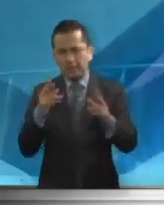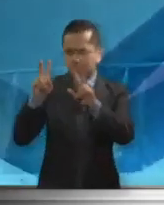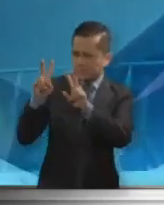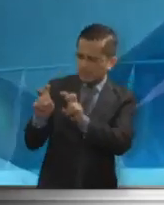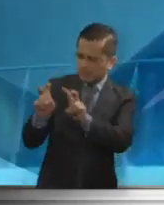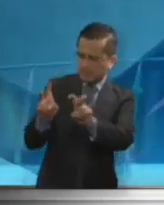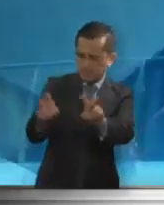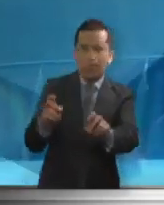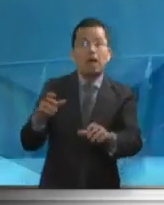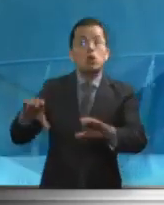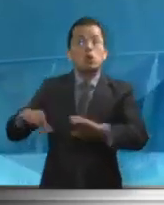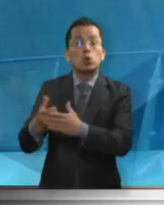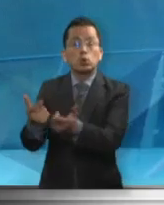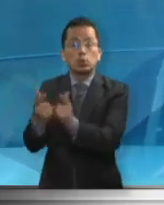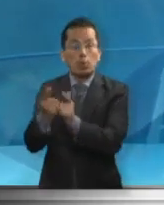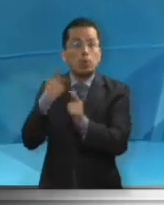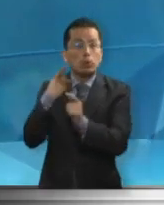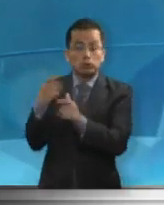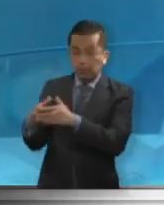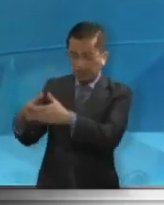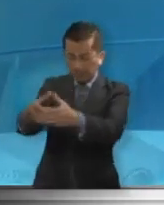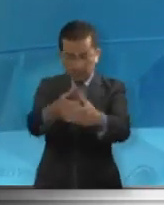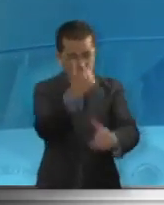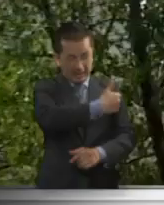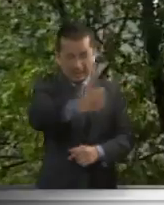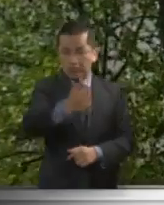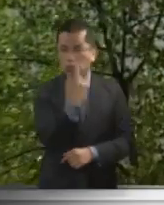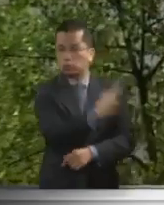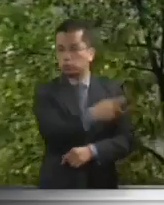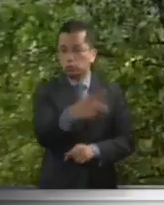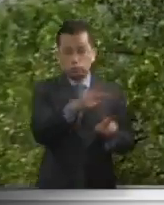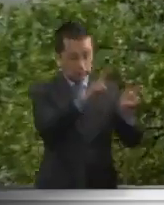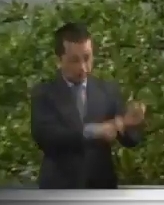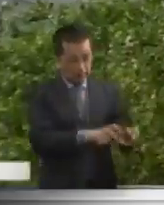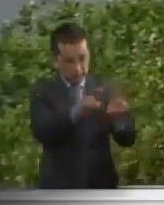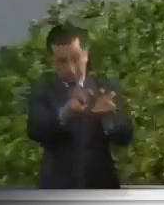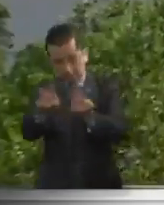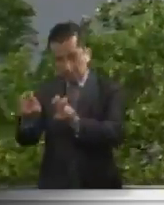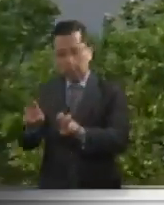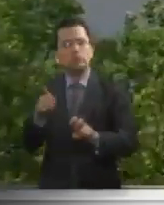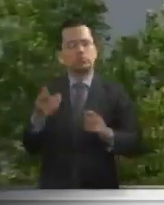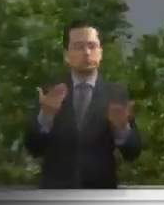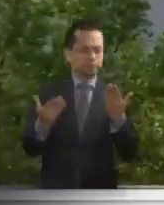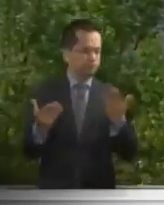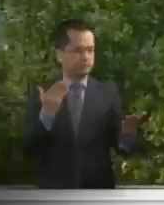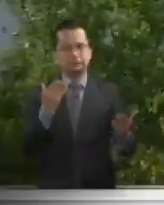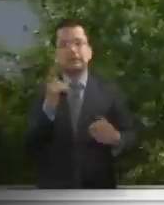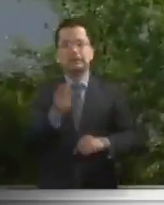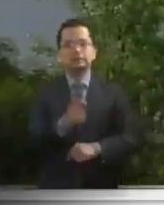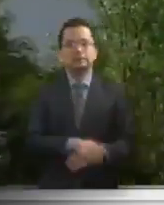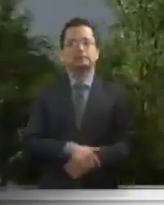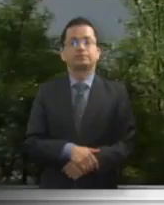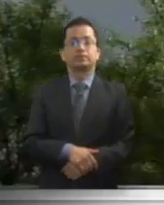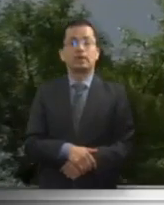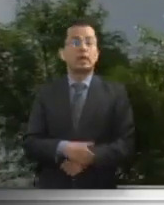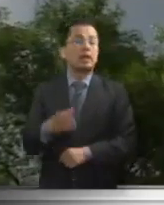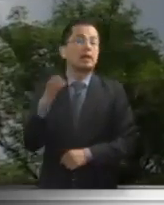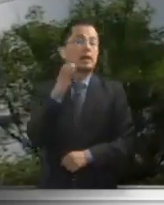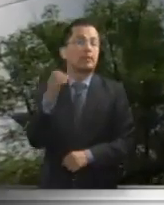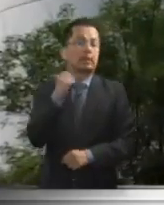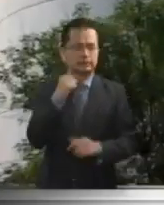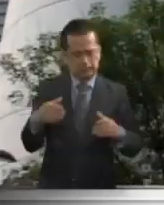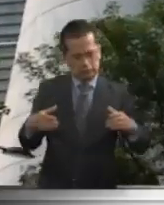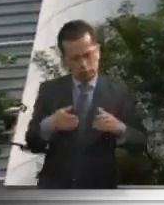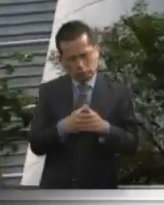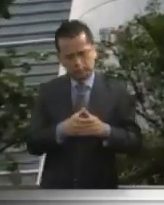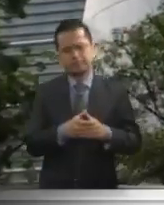impulsando los grupos parlamentarios y esto fue lo que encontraron. Veamos. El Instituto Belisario Domínguez de la Cámara de Senadores publicó